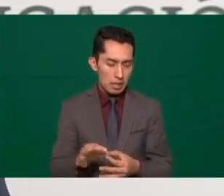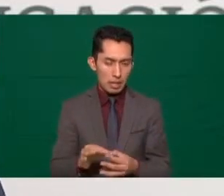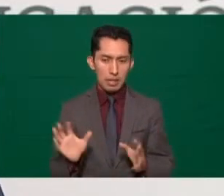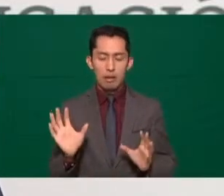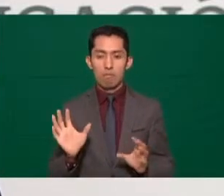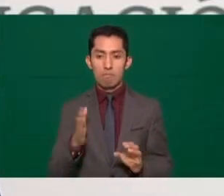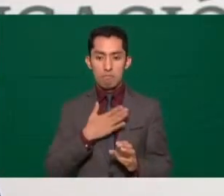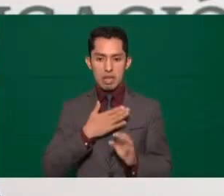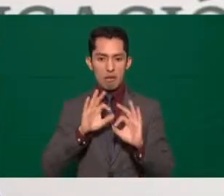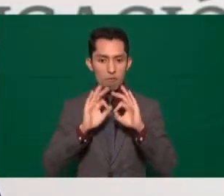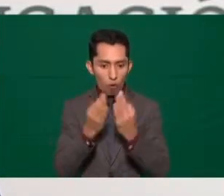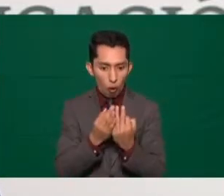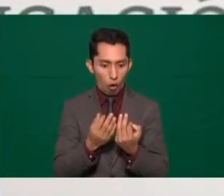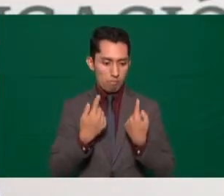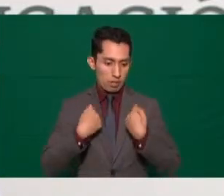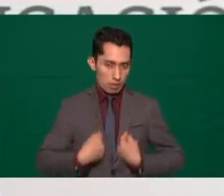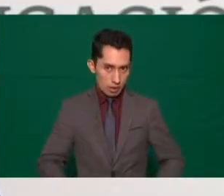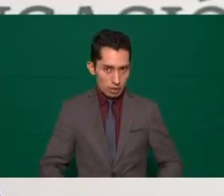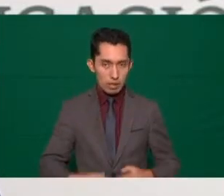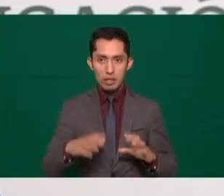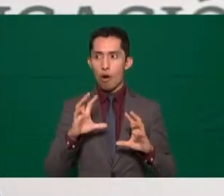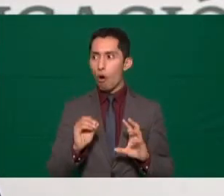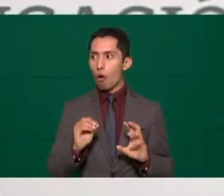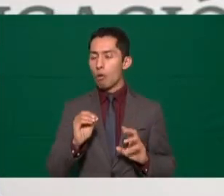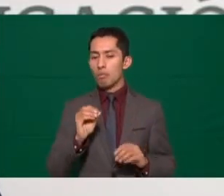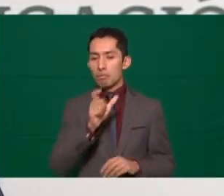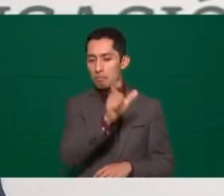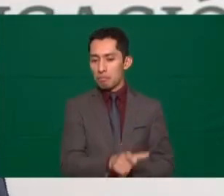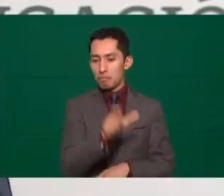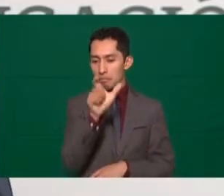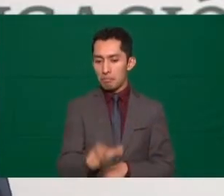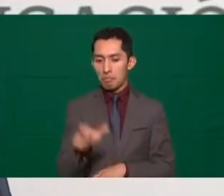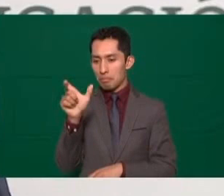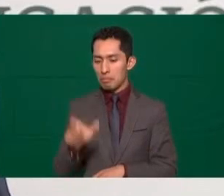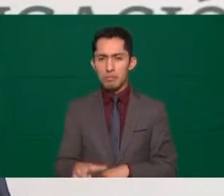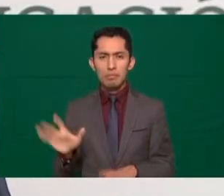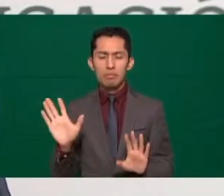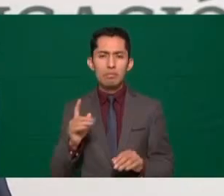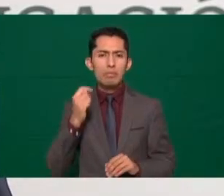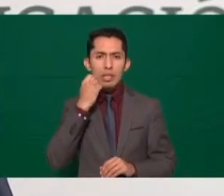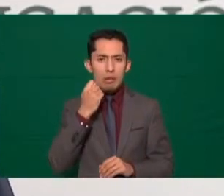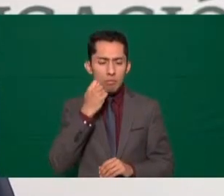ser, tenemos que ser respetuosos.